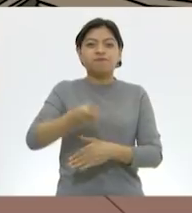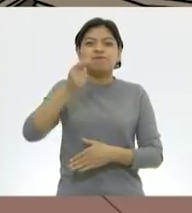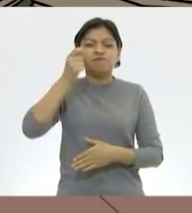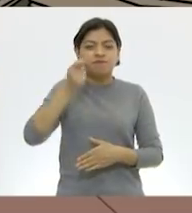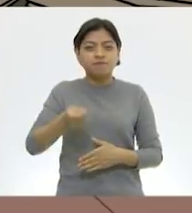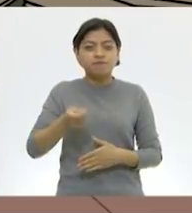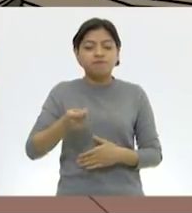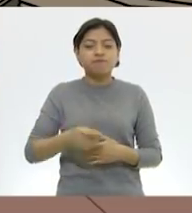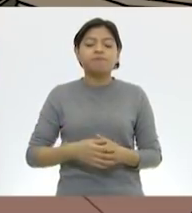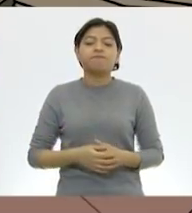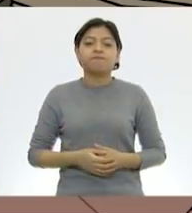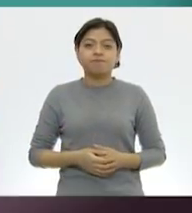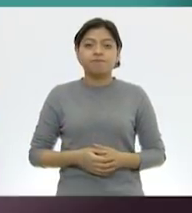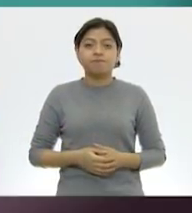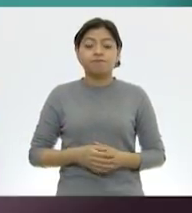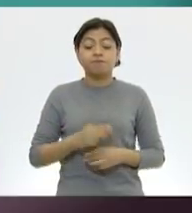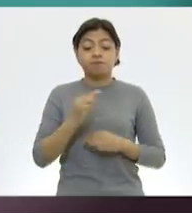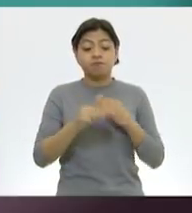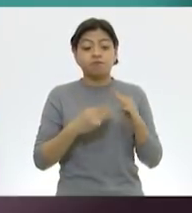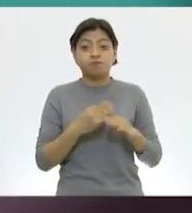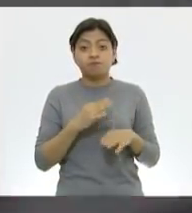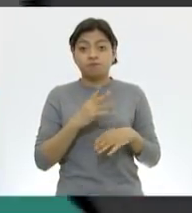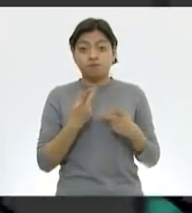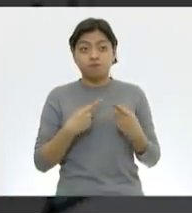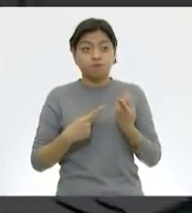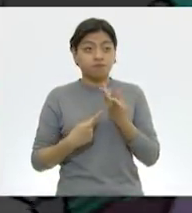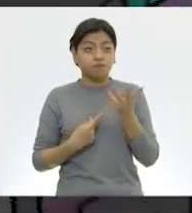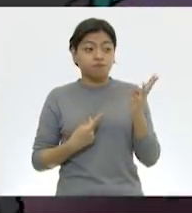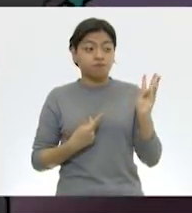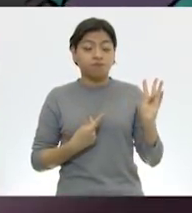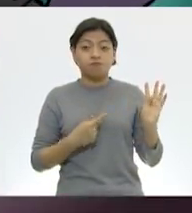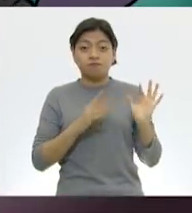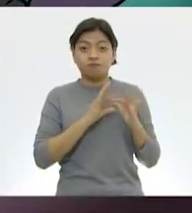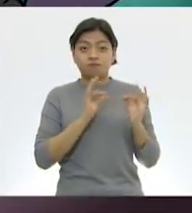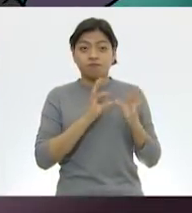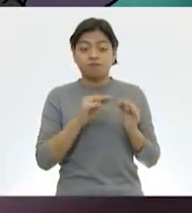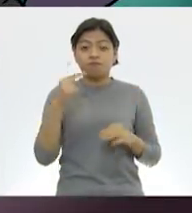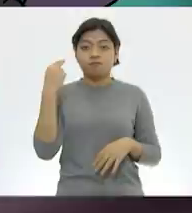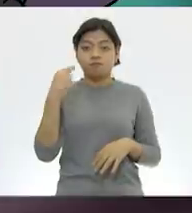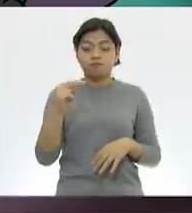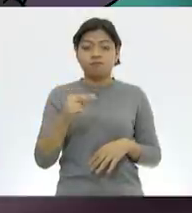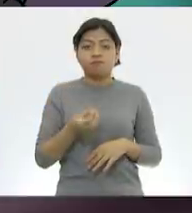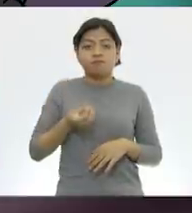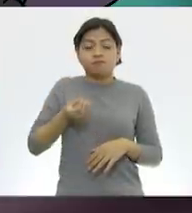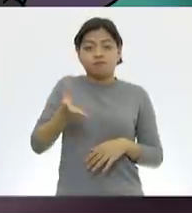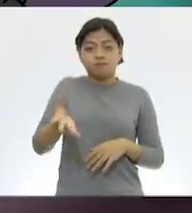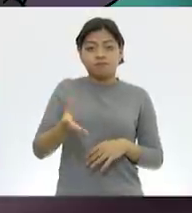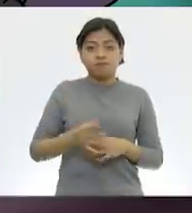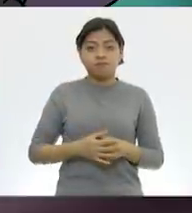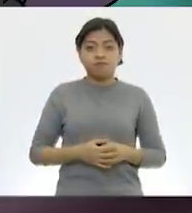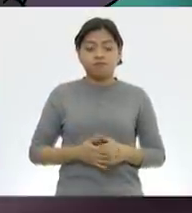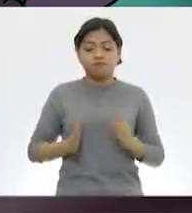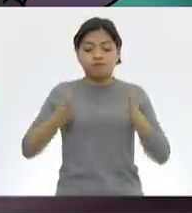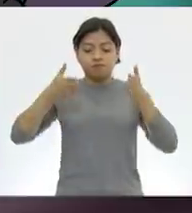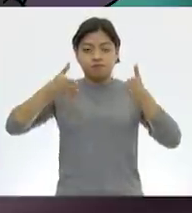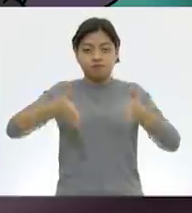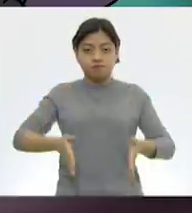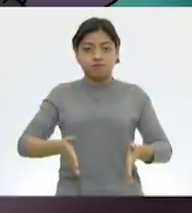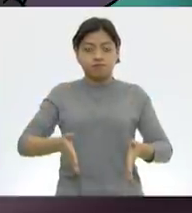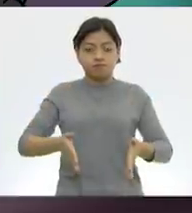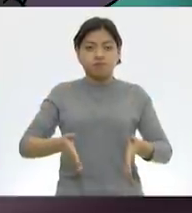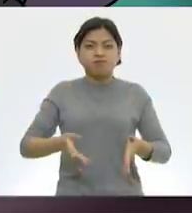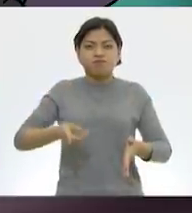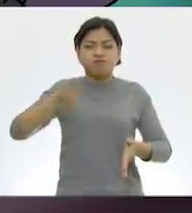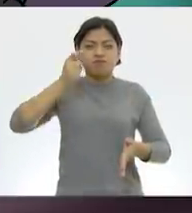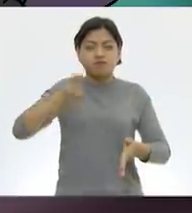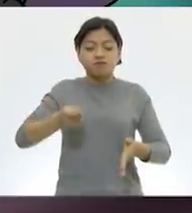decir, a lo que en el mundo común y corriente se designa con otro nombre estúpido, el entierro.